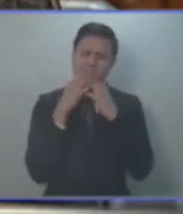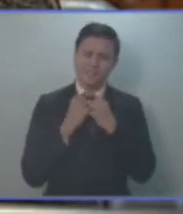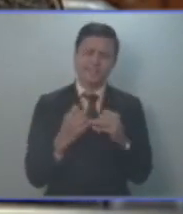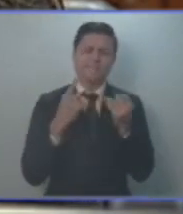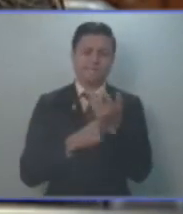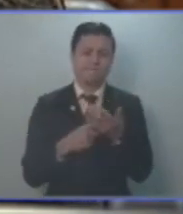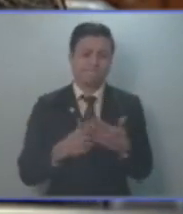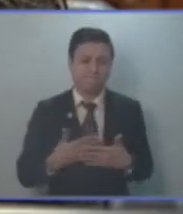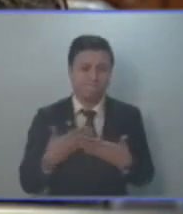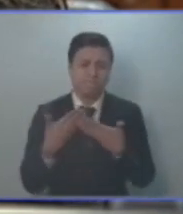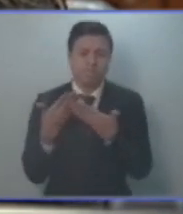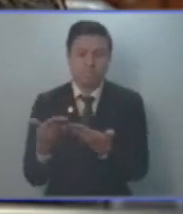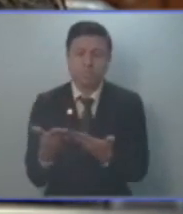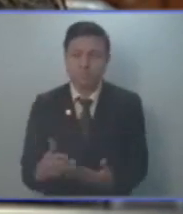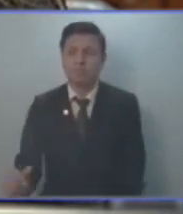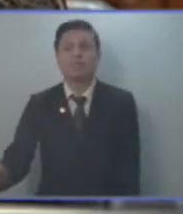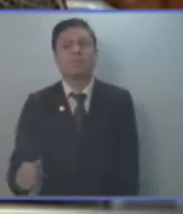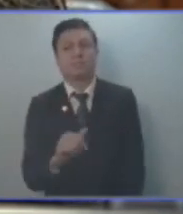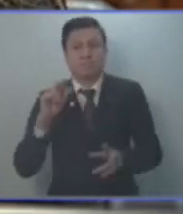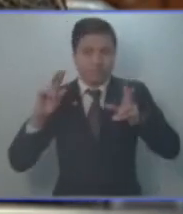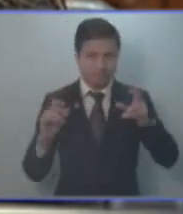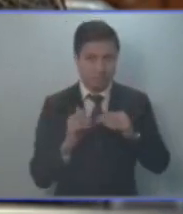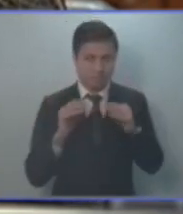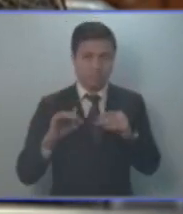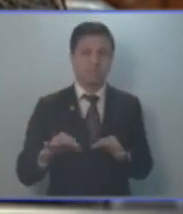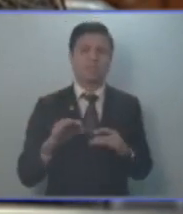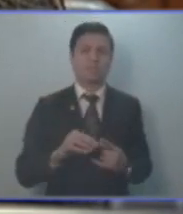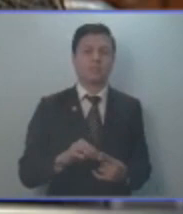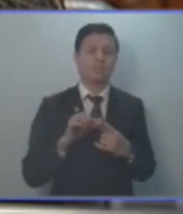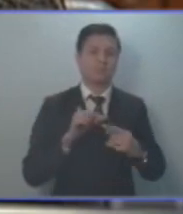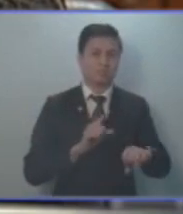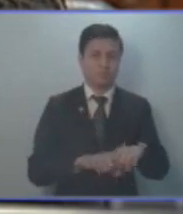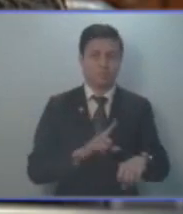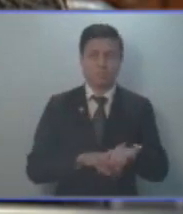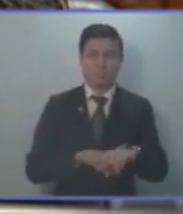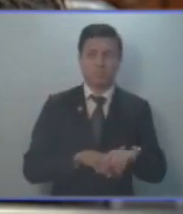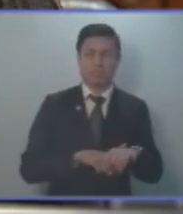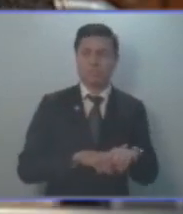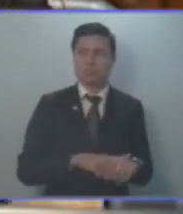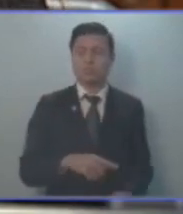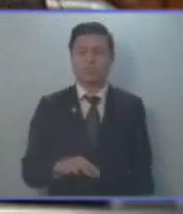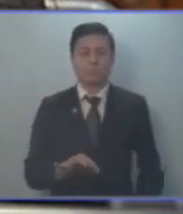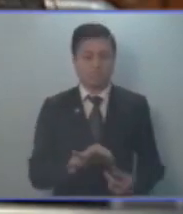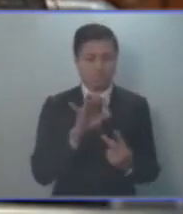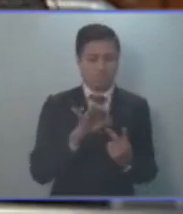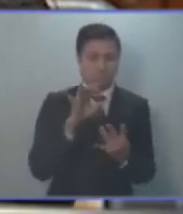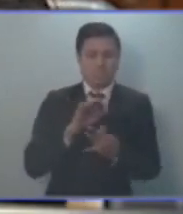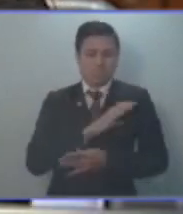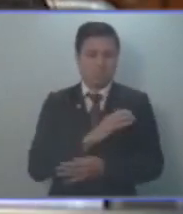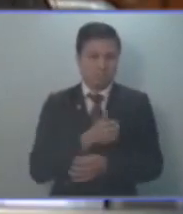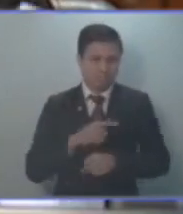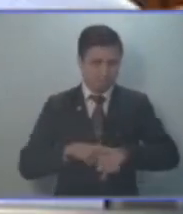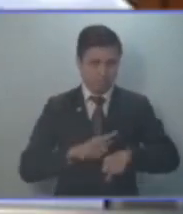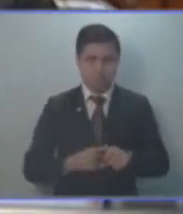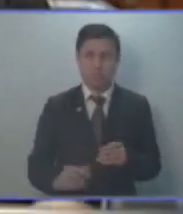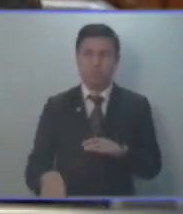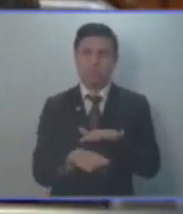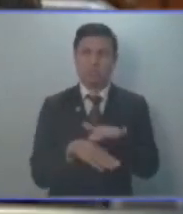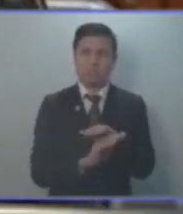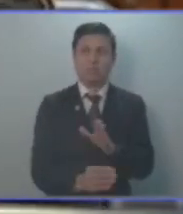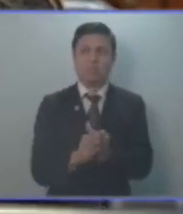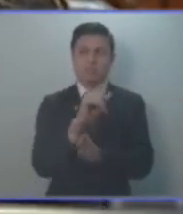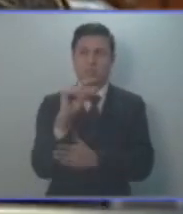rumbo correcto por otro lado elegir fiscal a tiempo con las cualidades y requisitos básicos